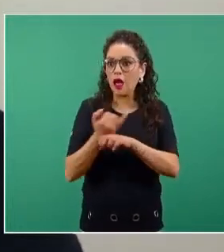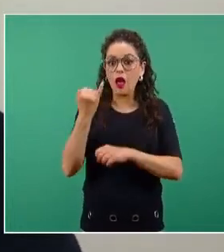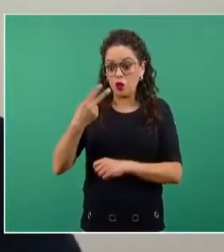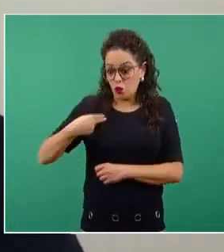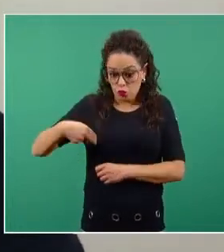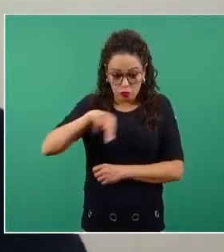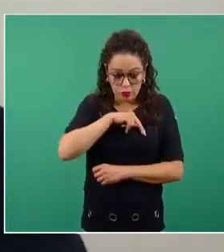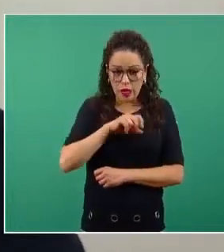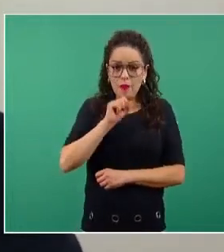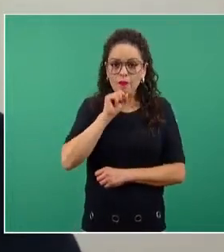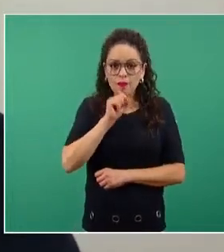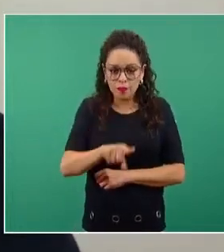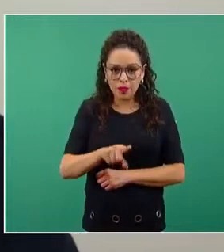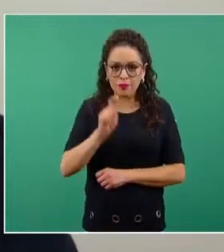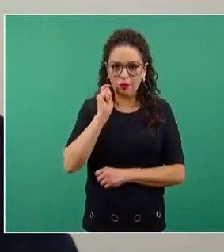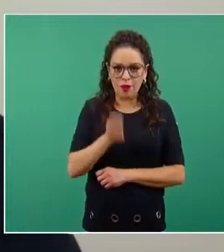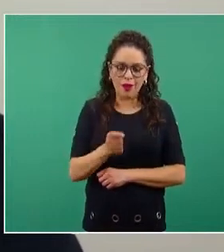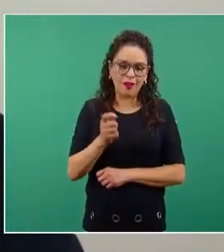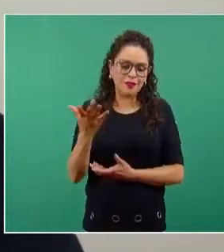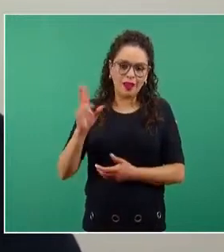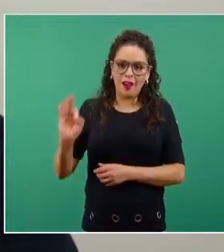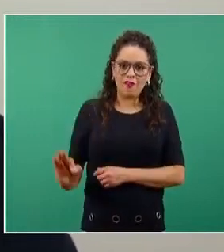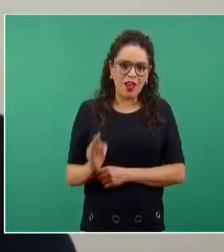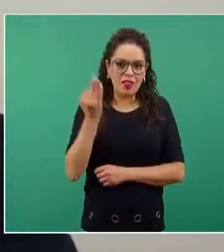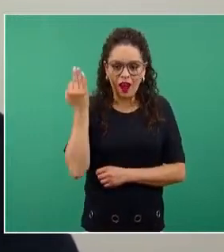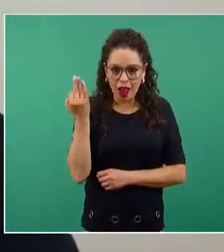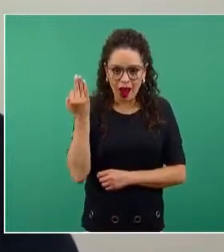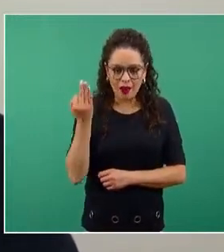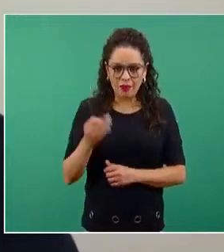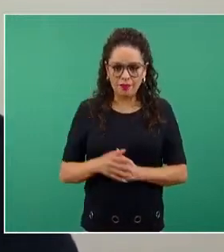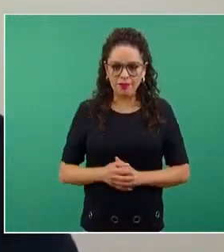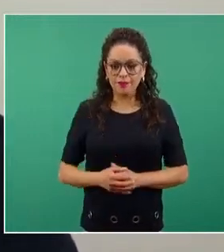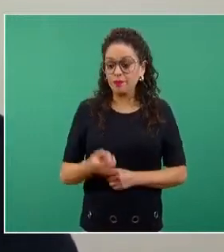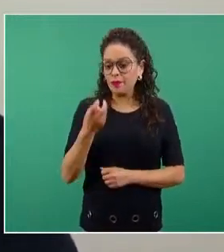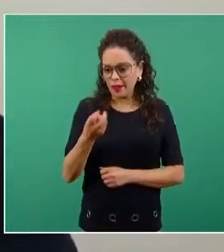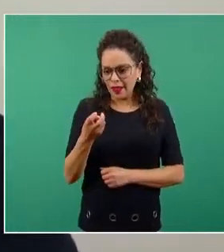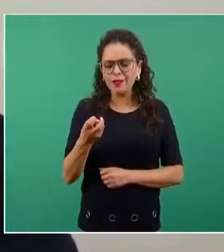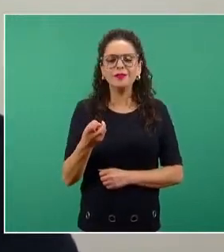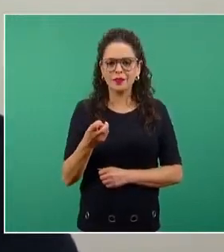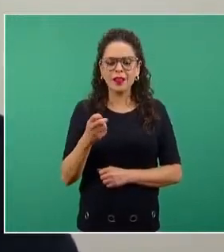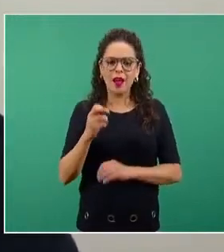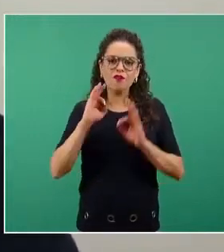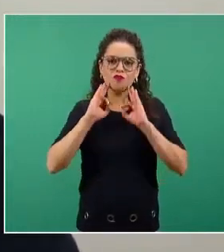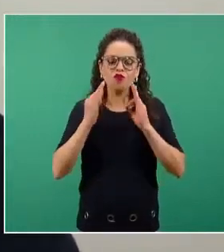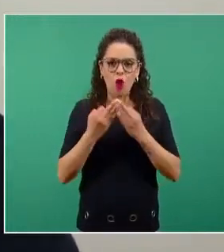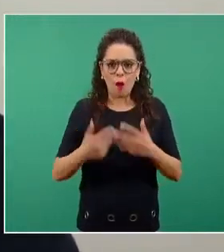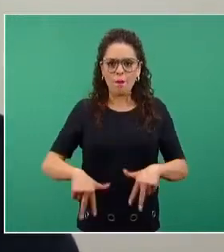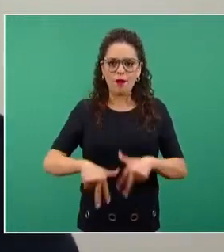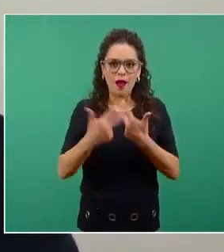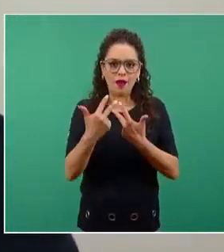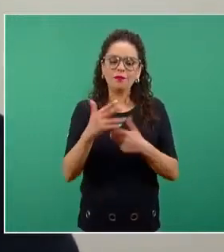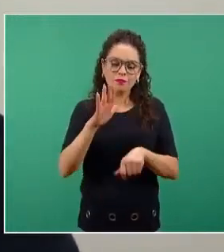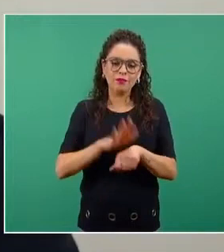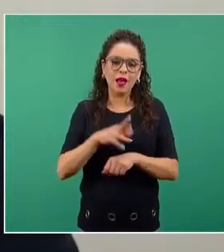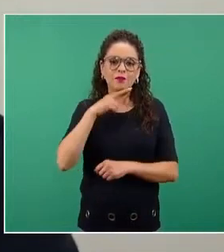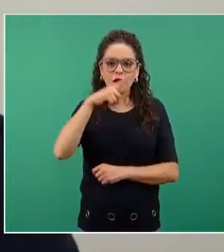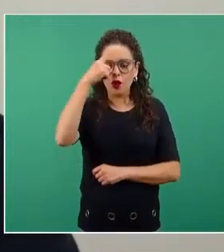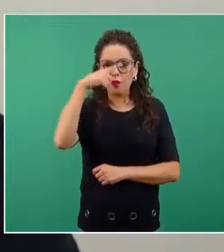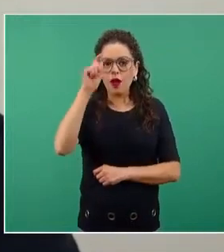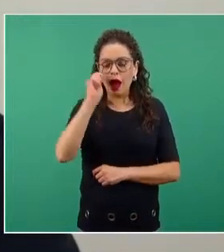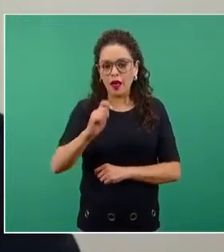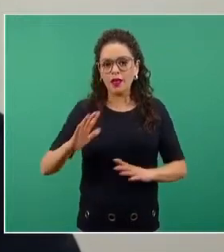mismos en el nivel federal, y pues esta vía obviamente será la más adecuada para que ellos puedan participar desde cada uno de